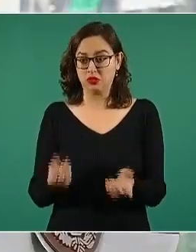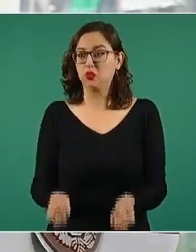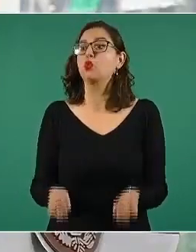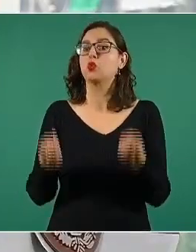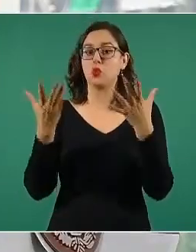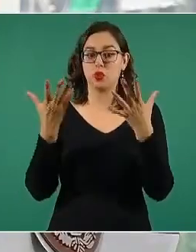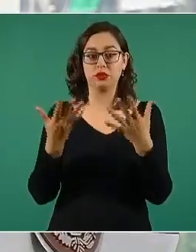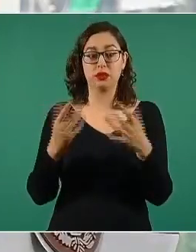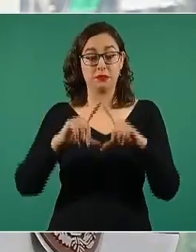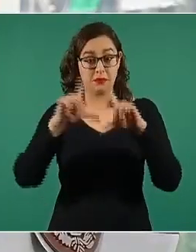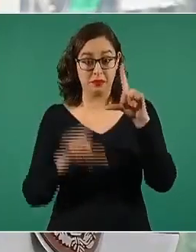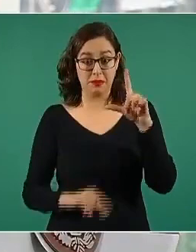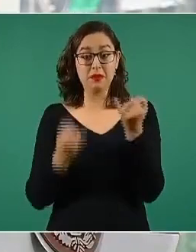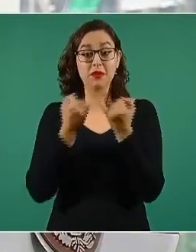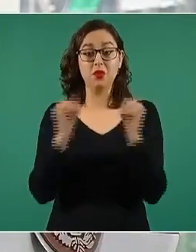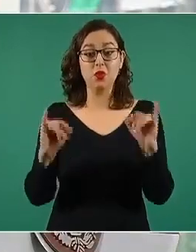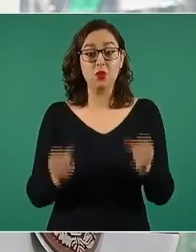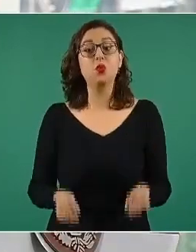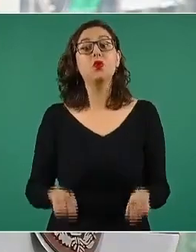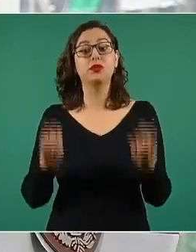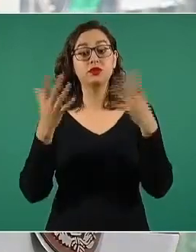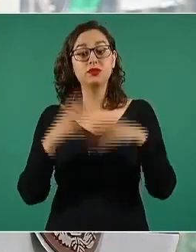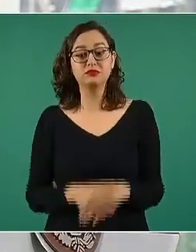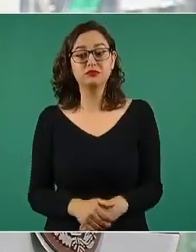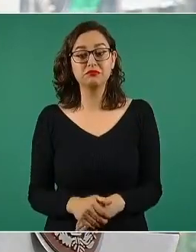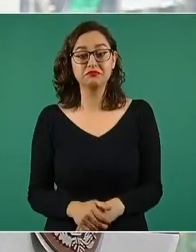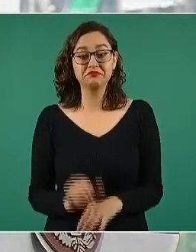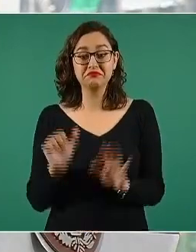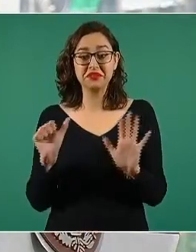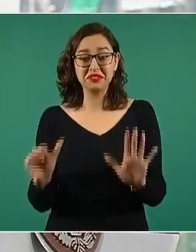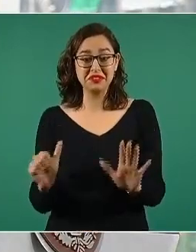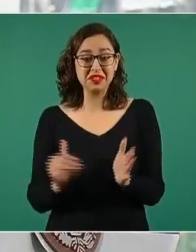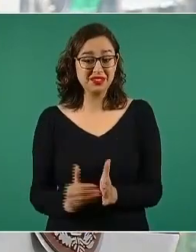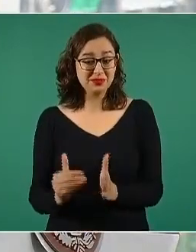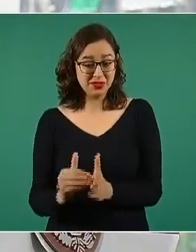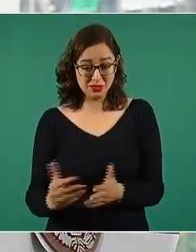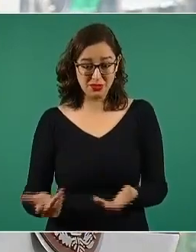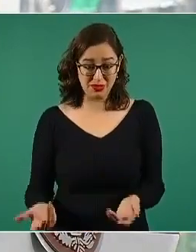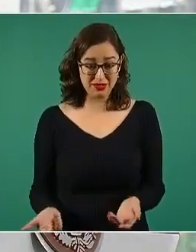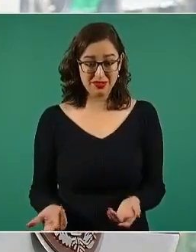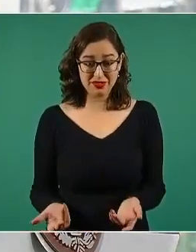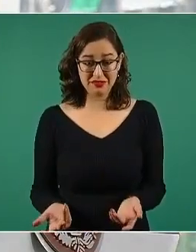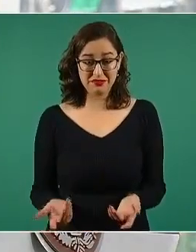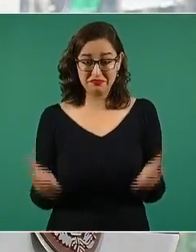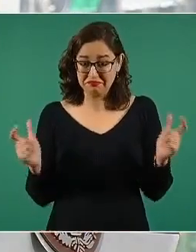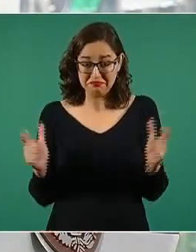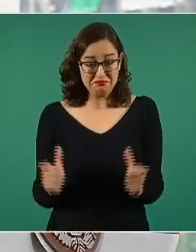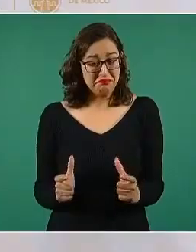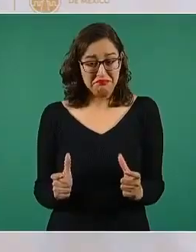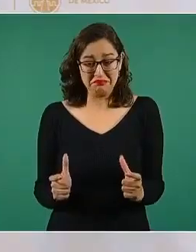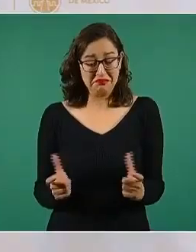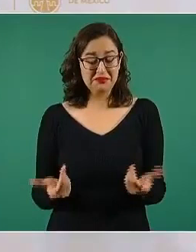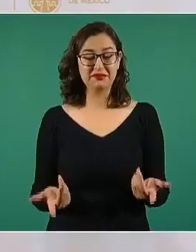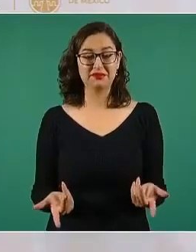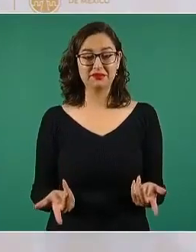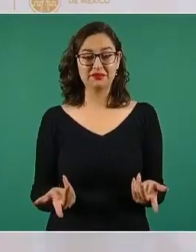su independencia era de 6 millones de habitantes.